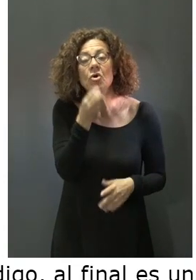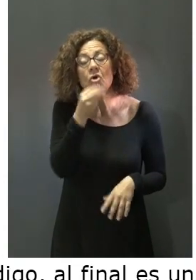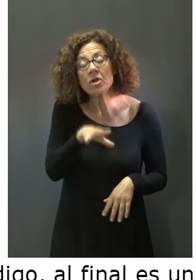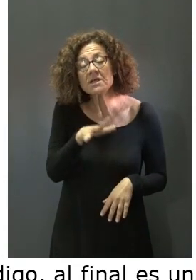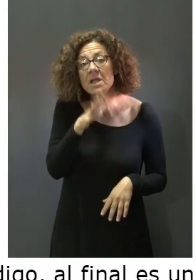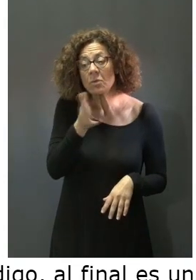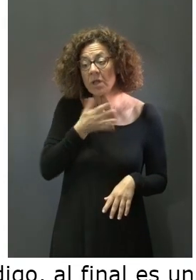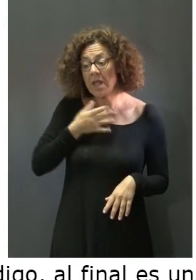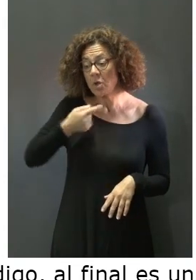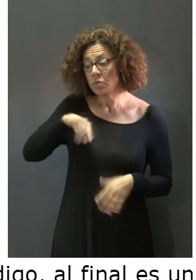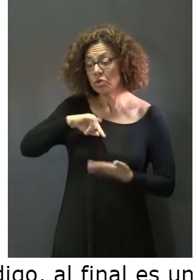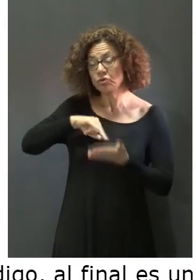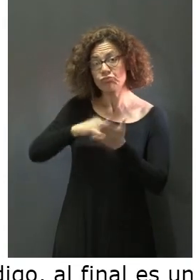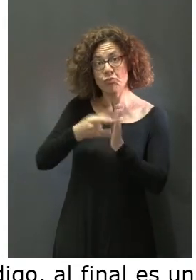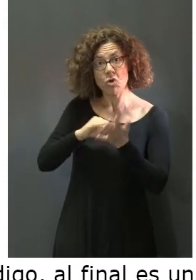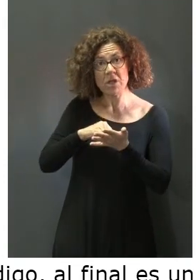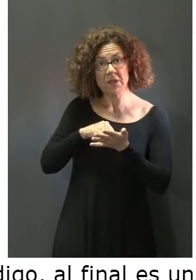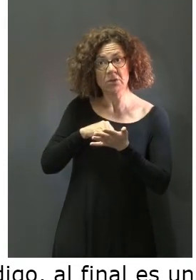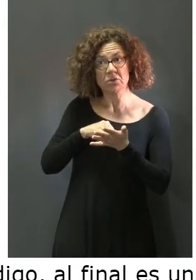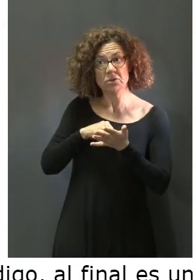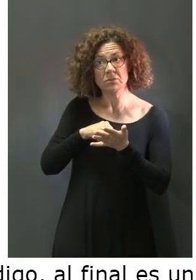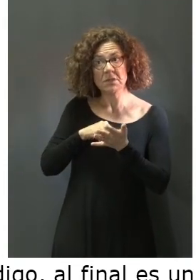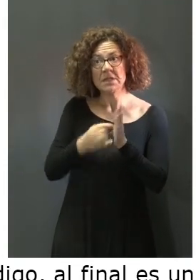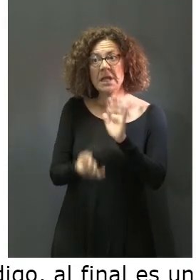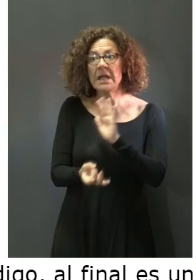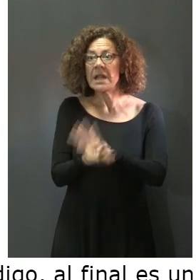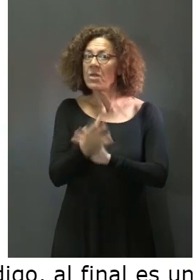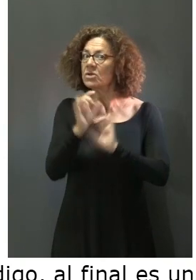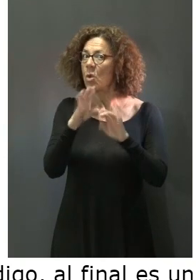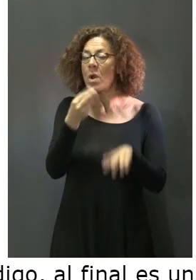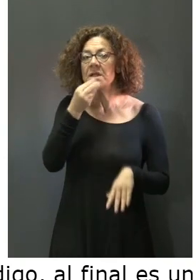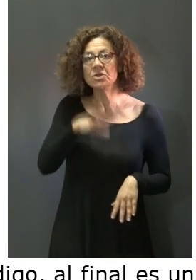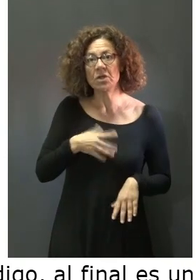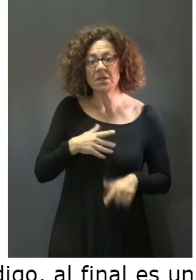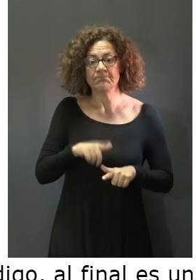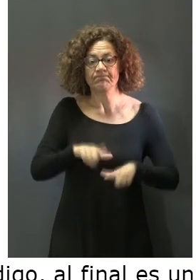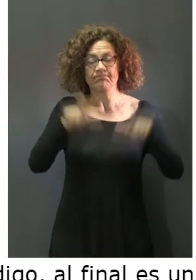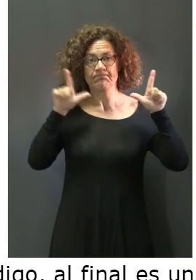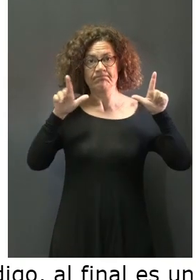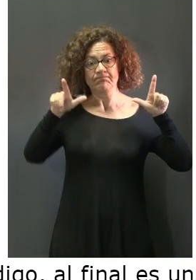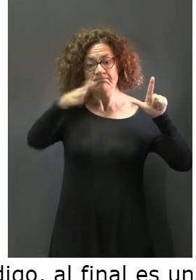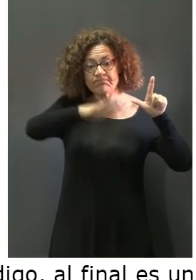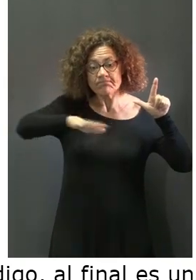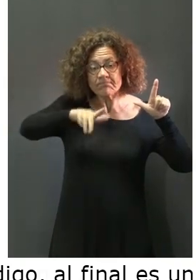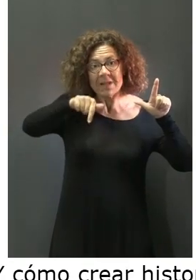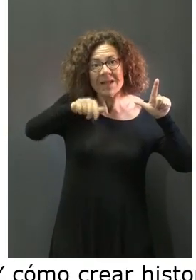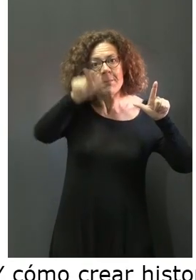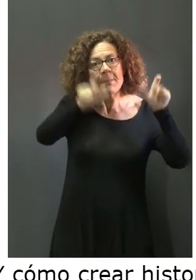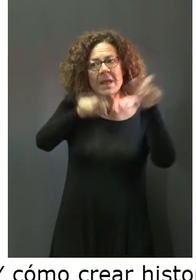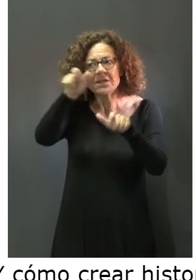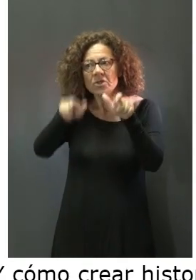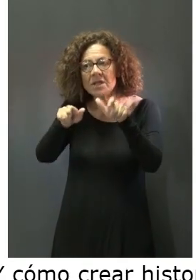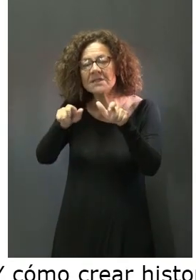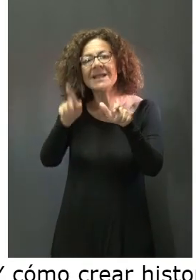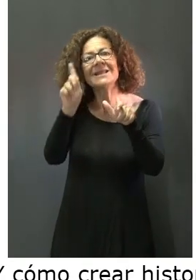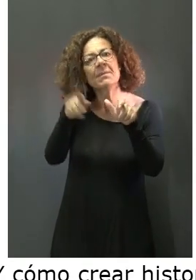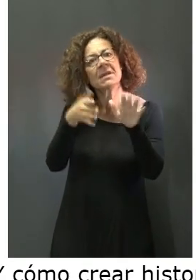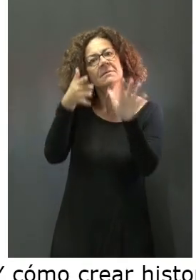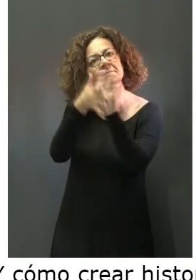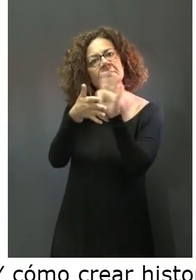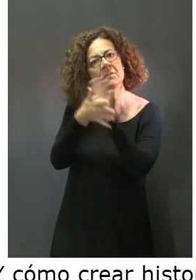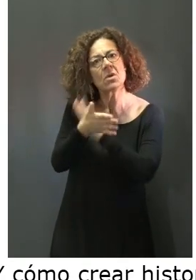proyectos son creados como historias donde los protagonistas de los espacios son las personas y son en sí mismos contados